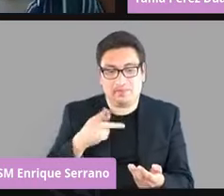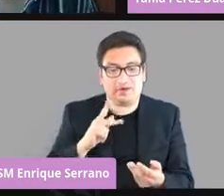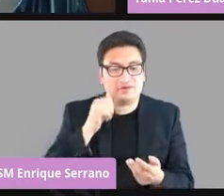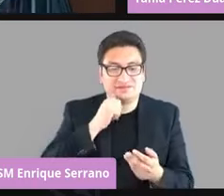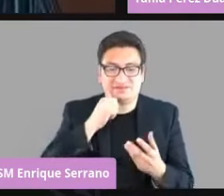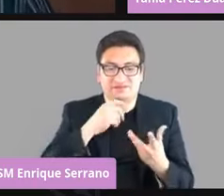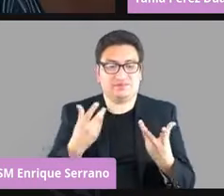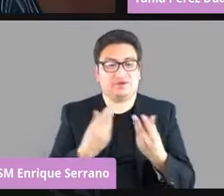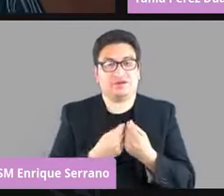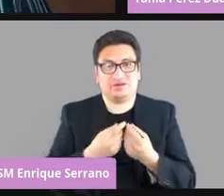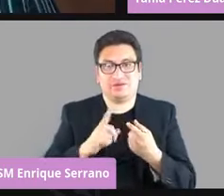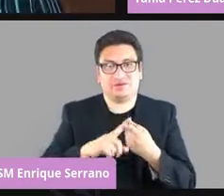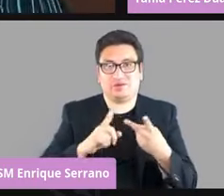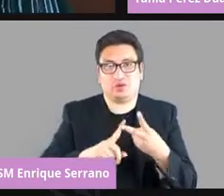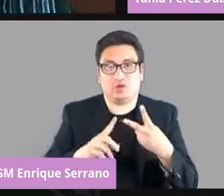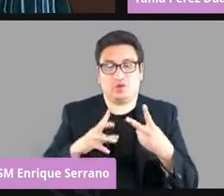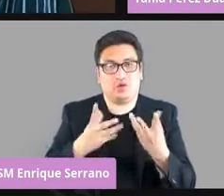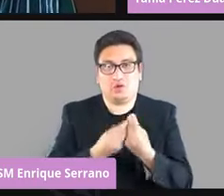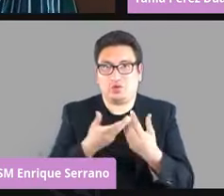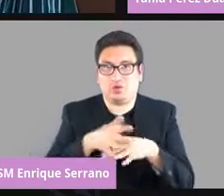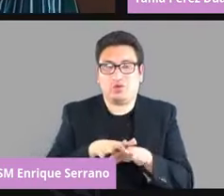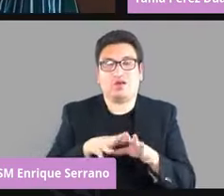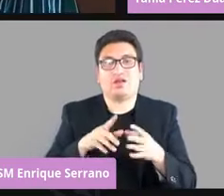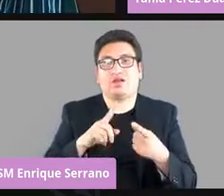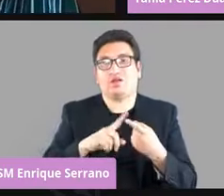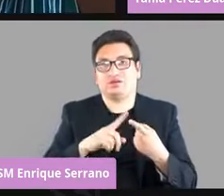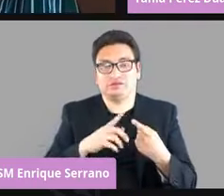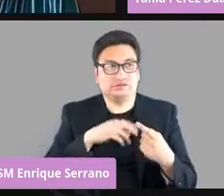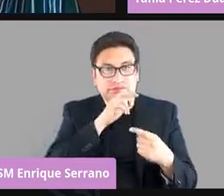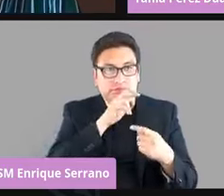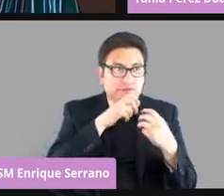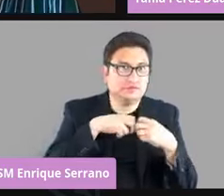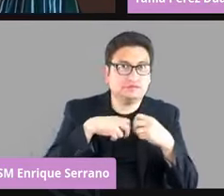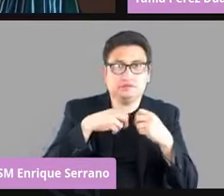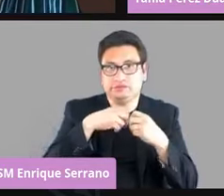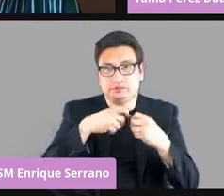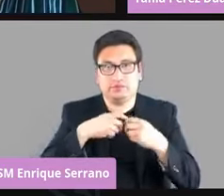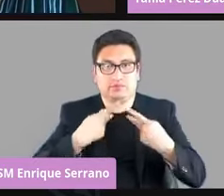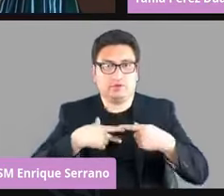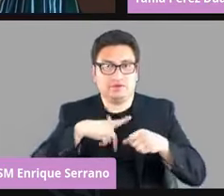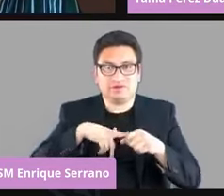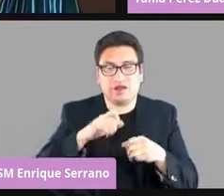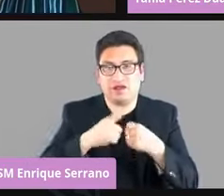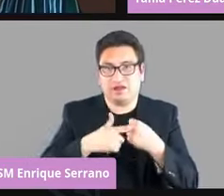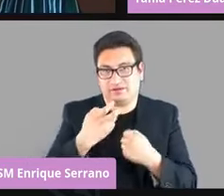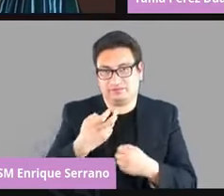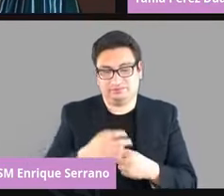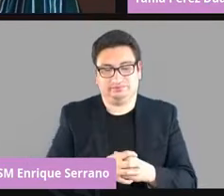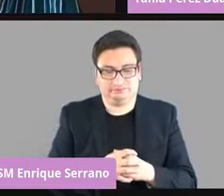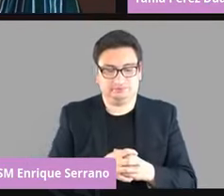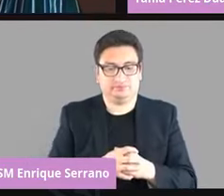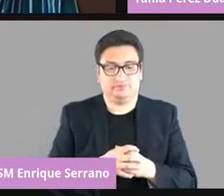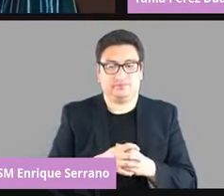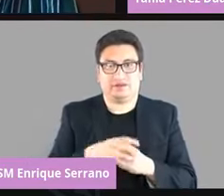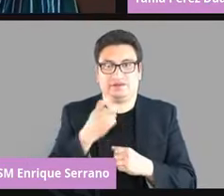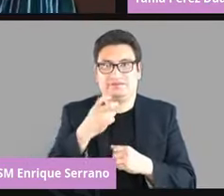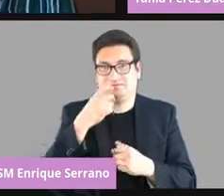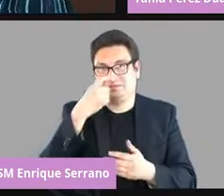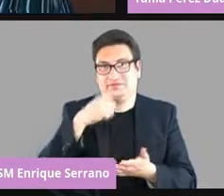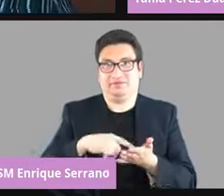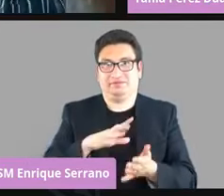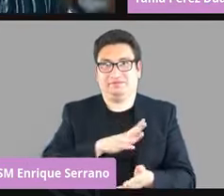siempre viene como combinado con algún trastorno de ansiedad o de personalidad o de algo por ahí. Entonces, increíble. Y